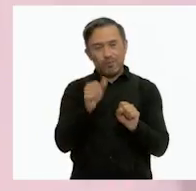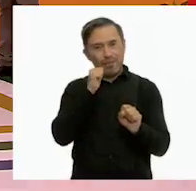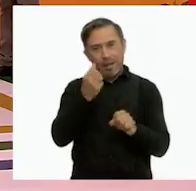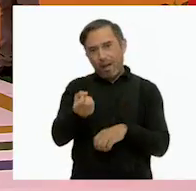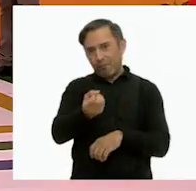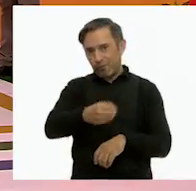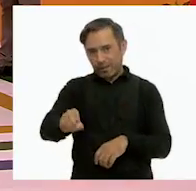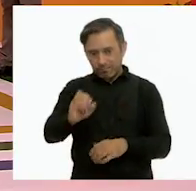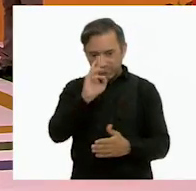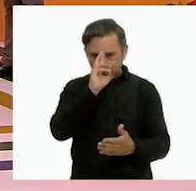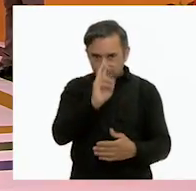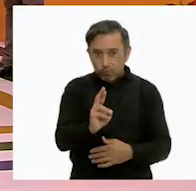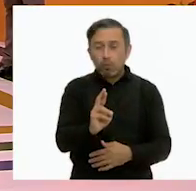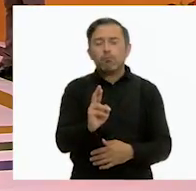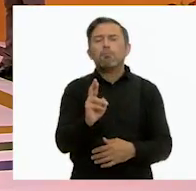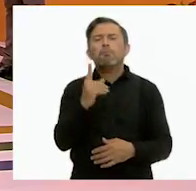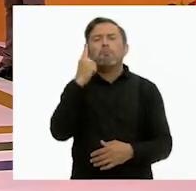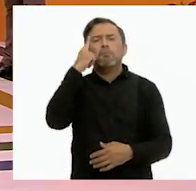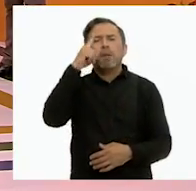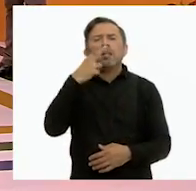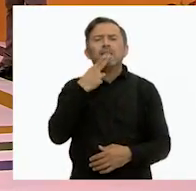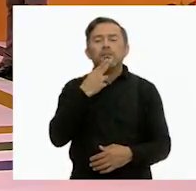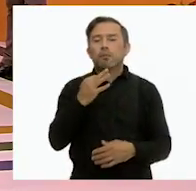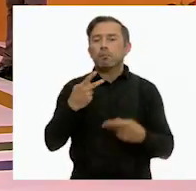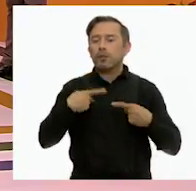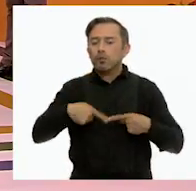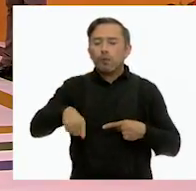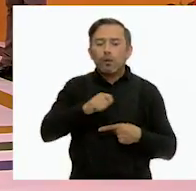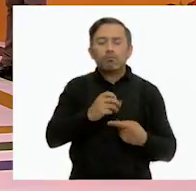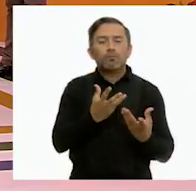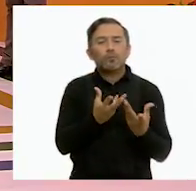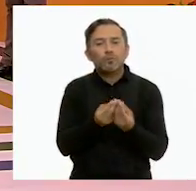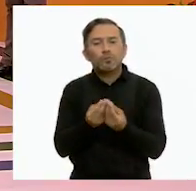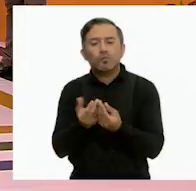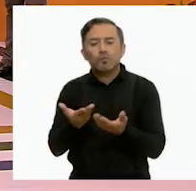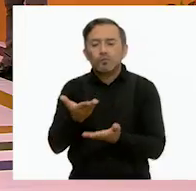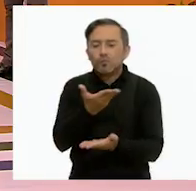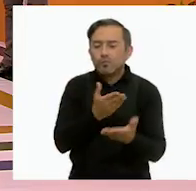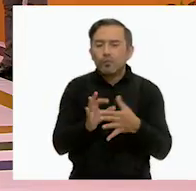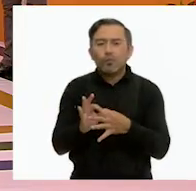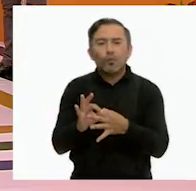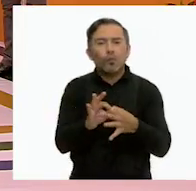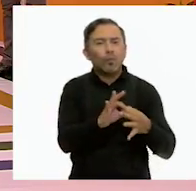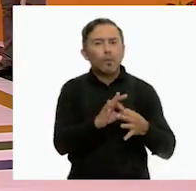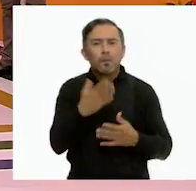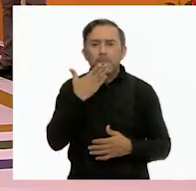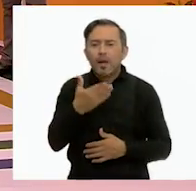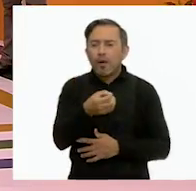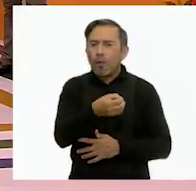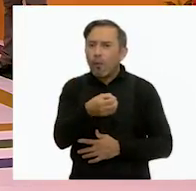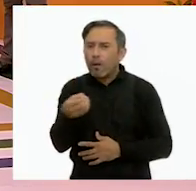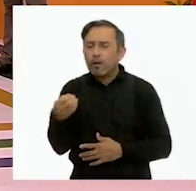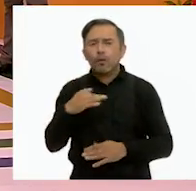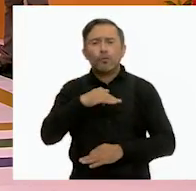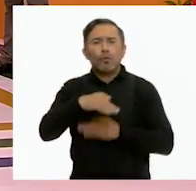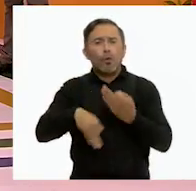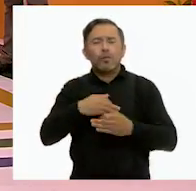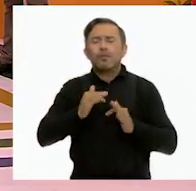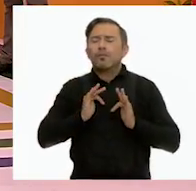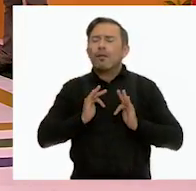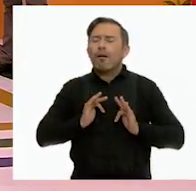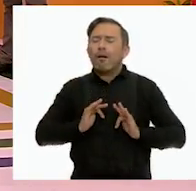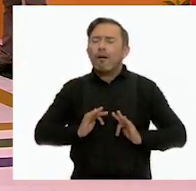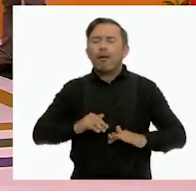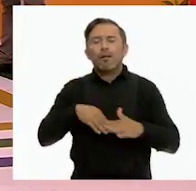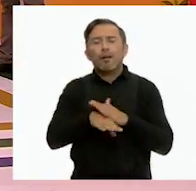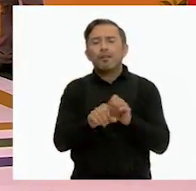sirven precisamente para tener esta convivencia, que nos sintamos bien, en armonía, que estemos todos tranquilos y disfrutando nuestro